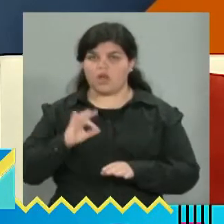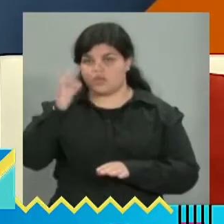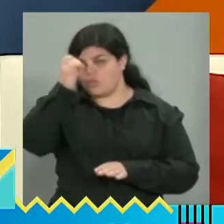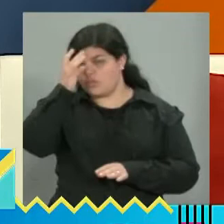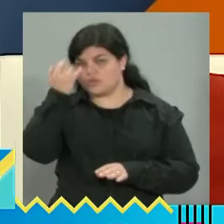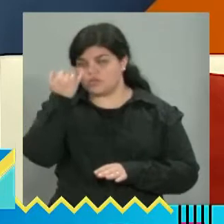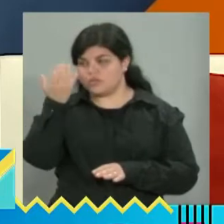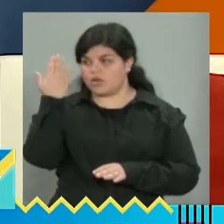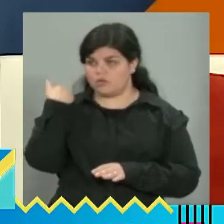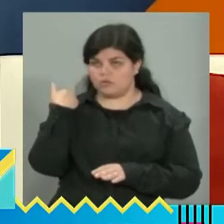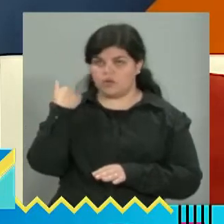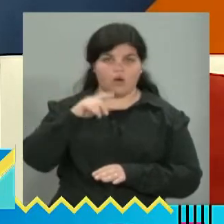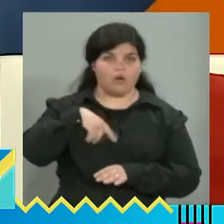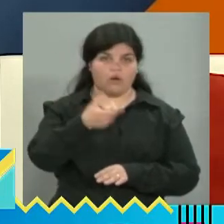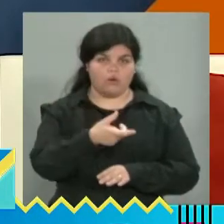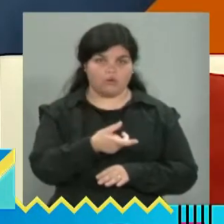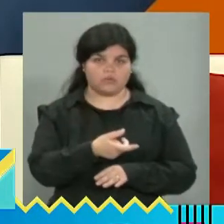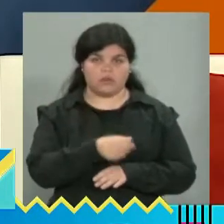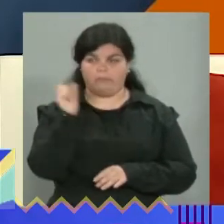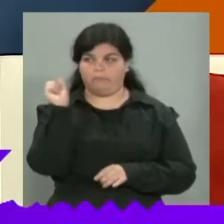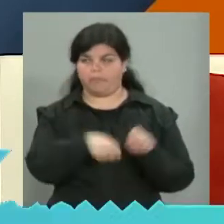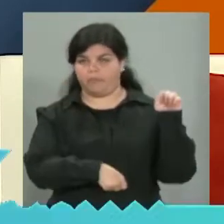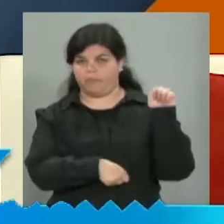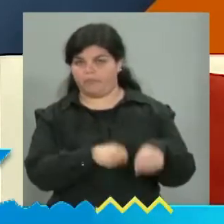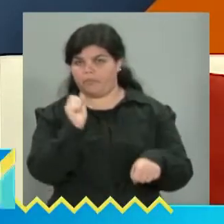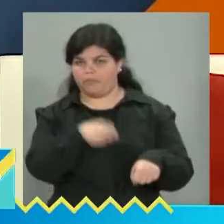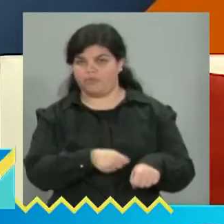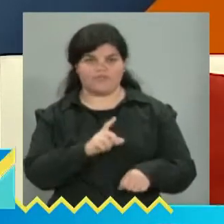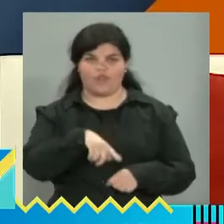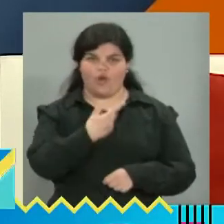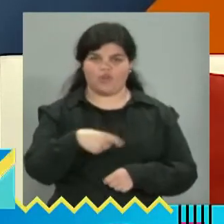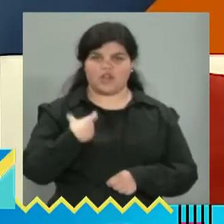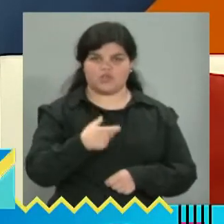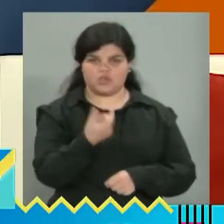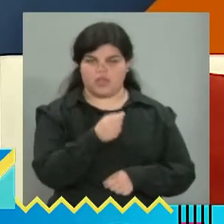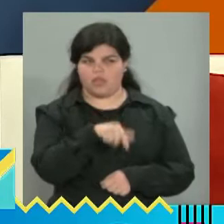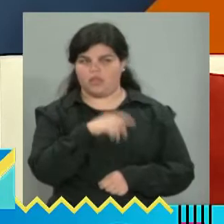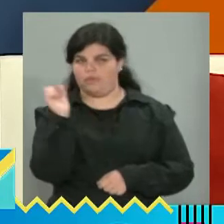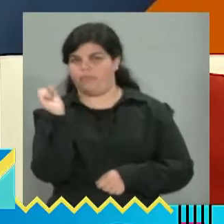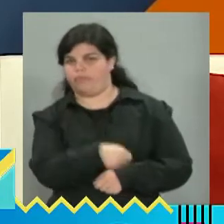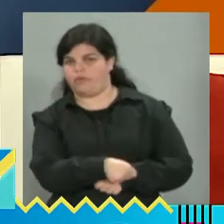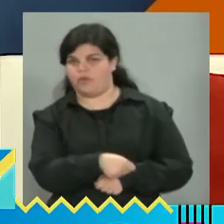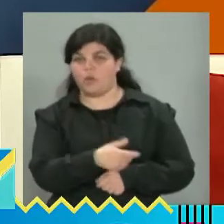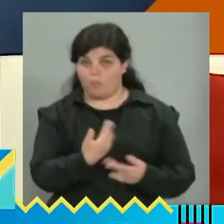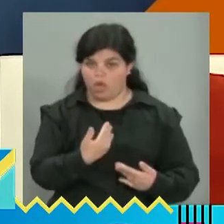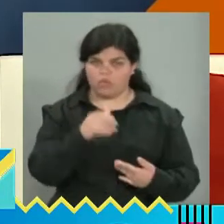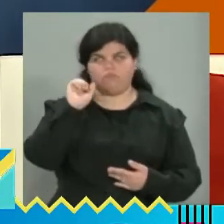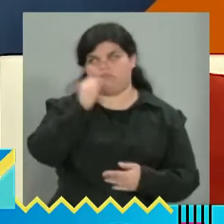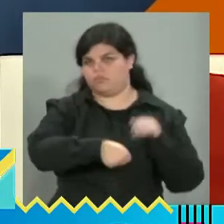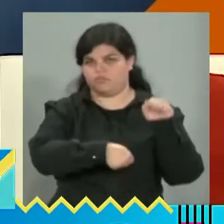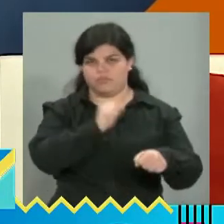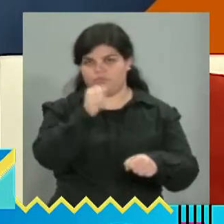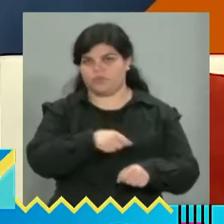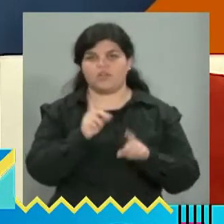en general las otras prepagas miran para el costado. Creo que en general las prepagas, cuando pueden mirar para el costado, miran para el costado, al igual que las obras